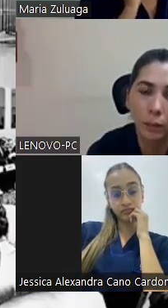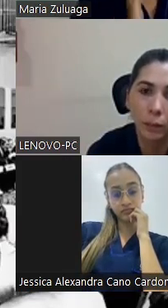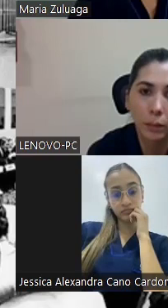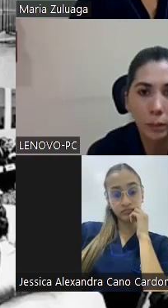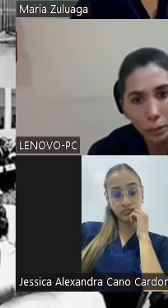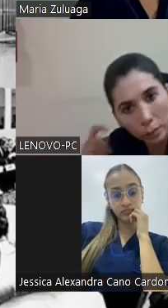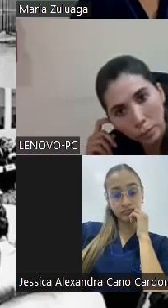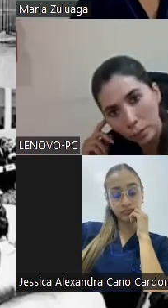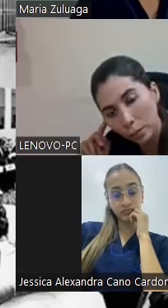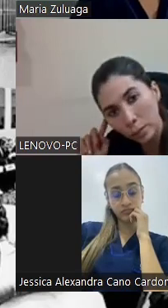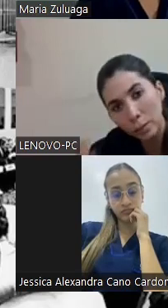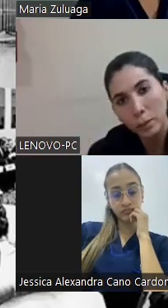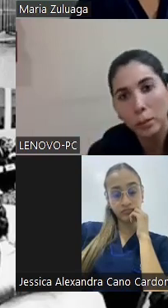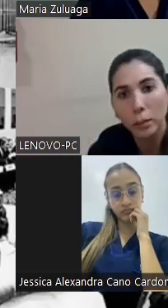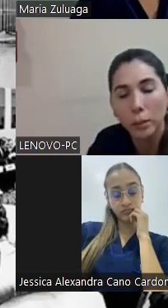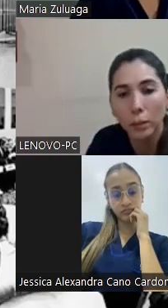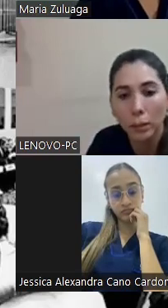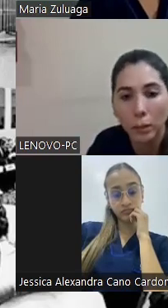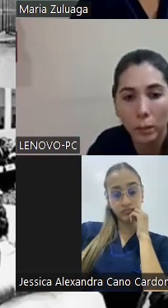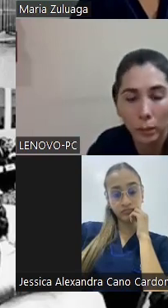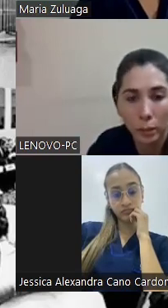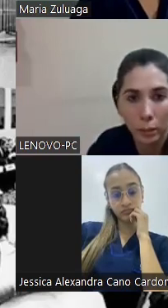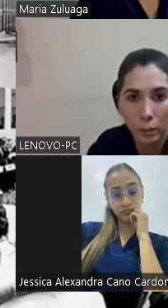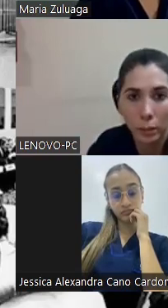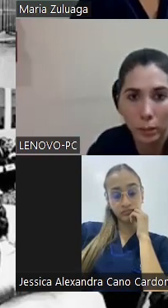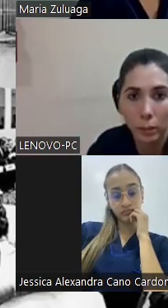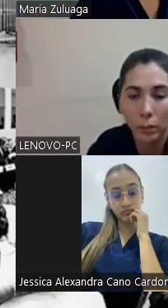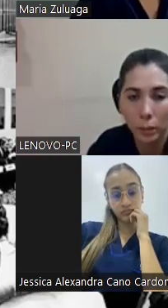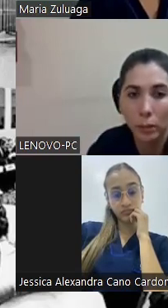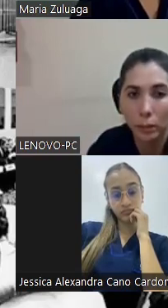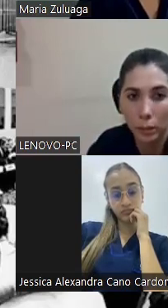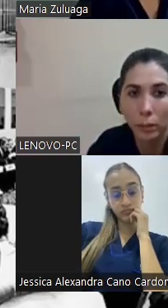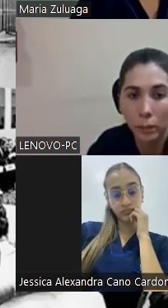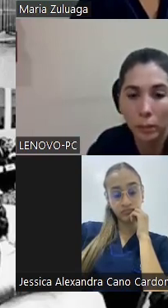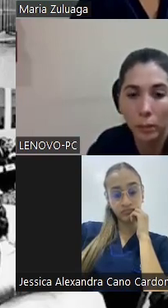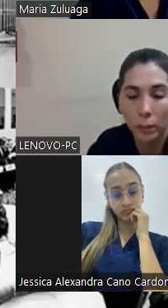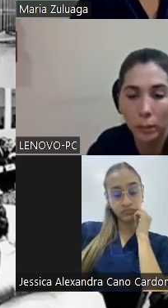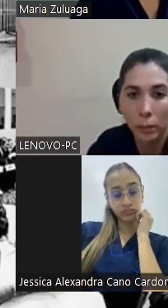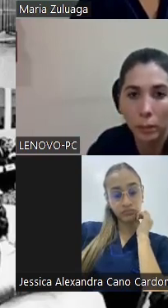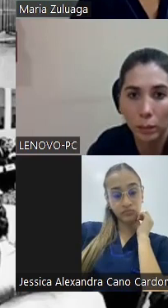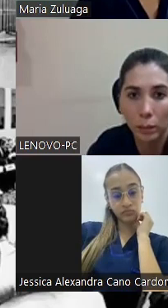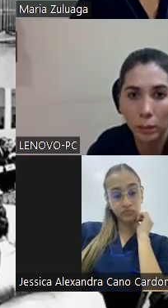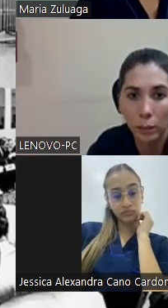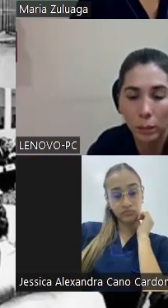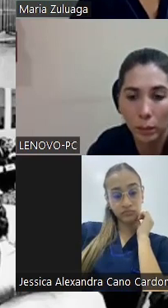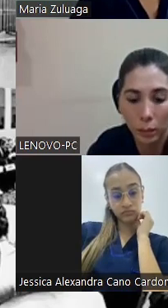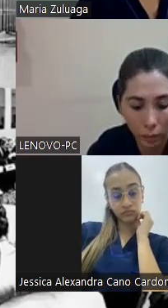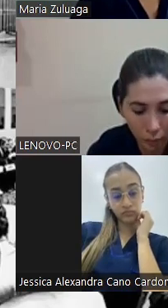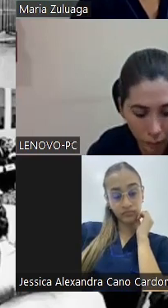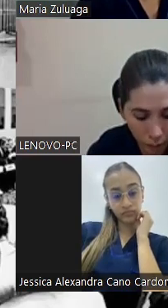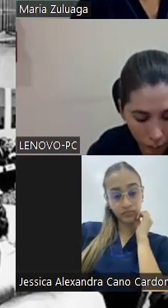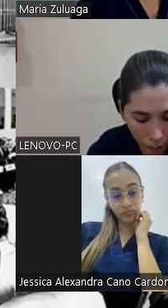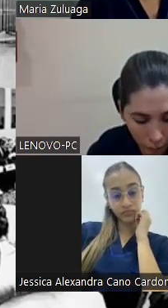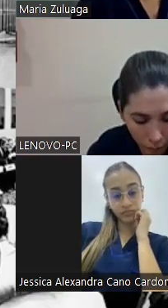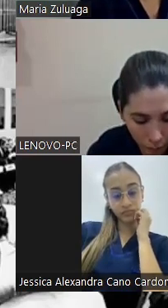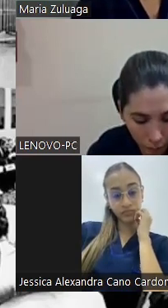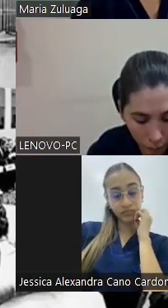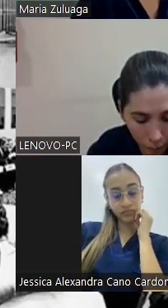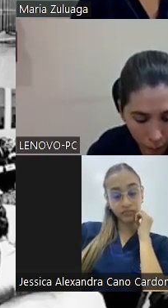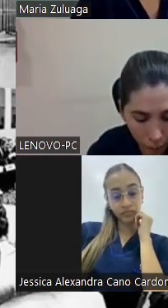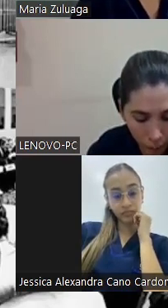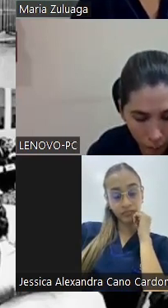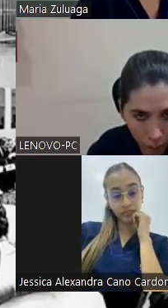o la persona ha sido partícipe como en ese proceso de investigación. Asimismo, la práctica médica es pues es un pilar fundamental